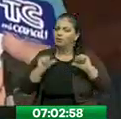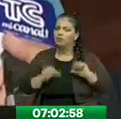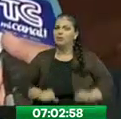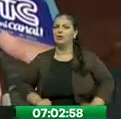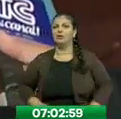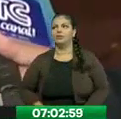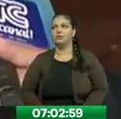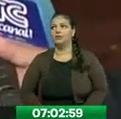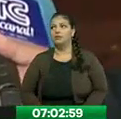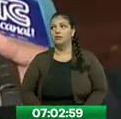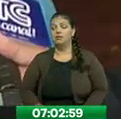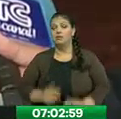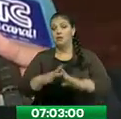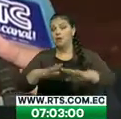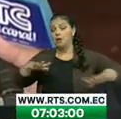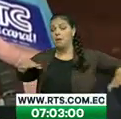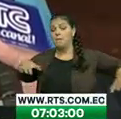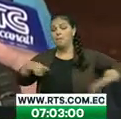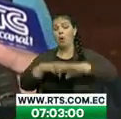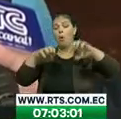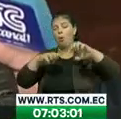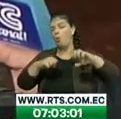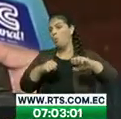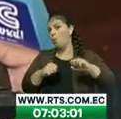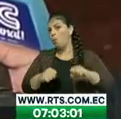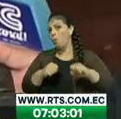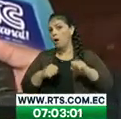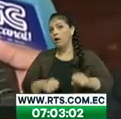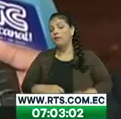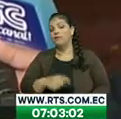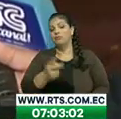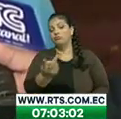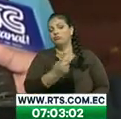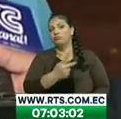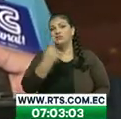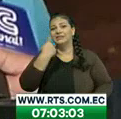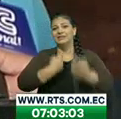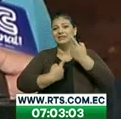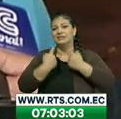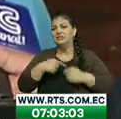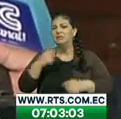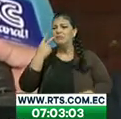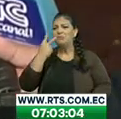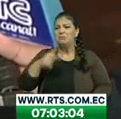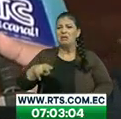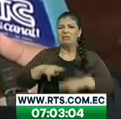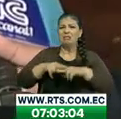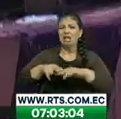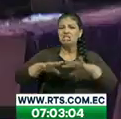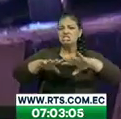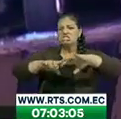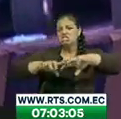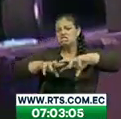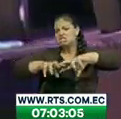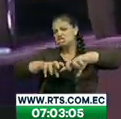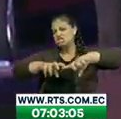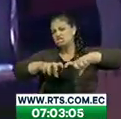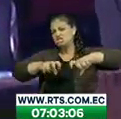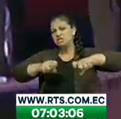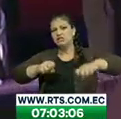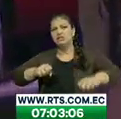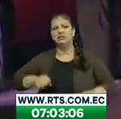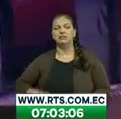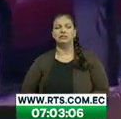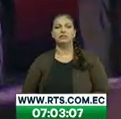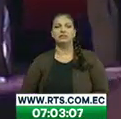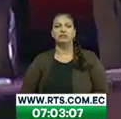muerto. Y eso no sirve, pues eso ya va para el desguace ya totalmente. El taxi no sirve para nada. Por otro